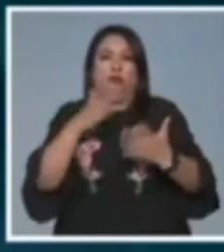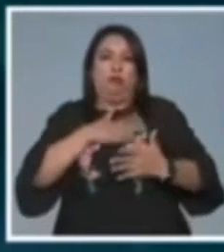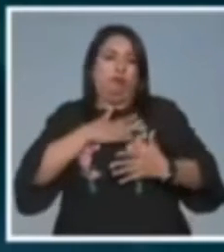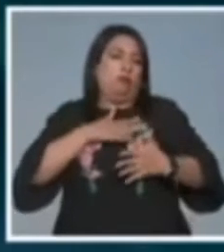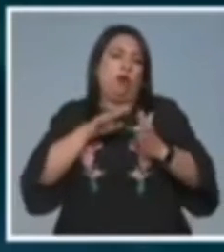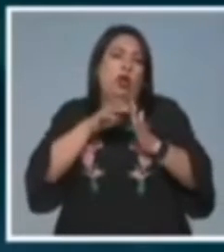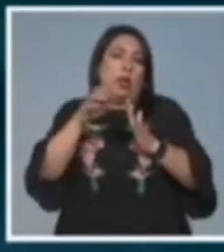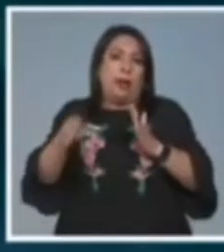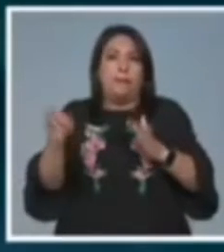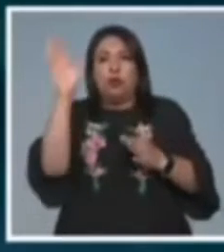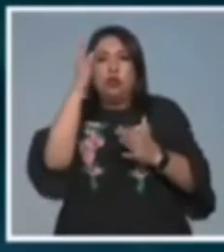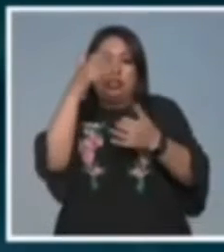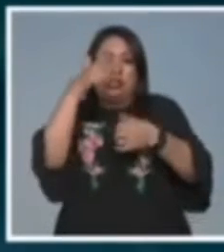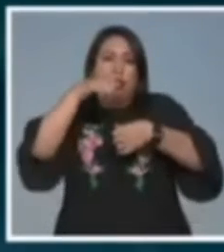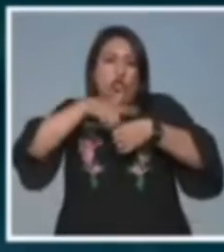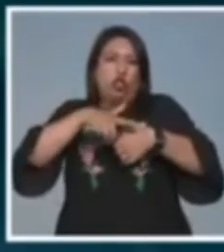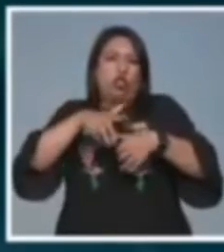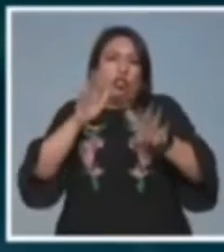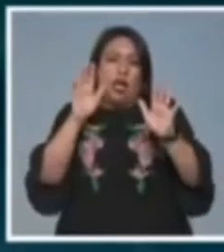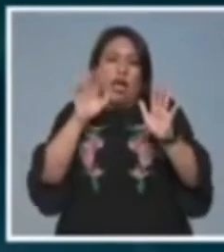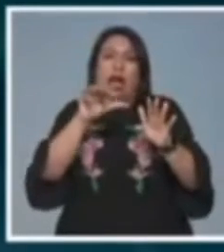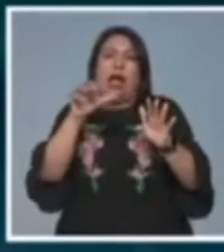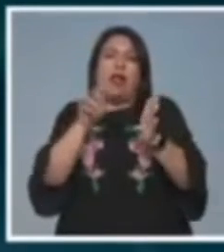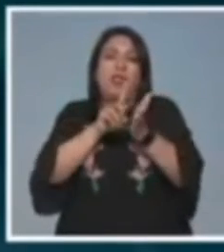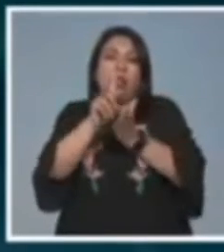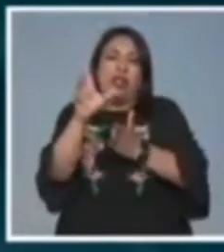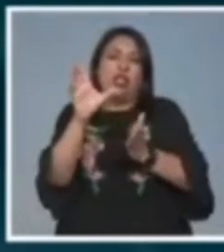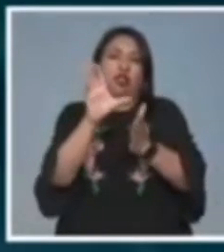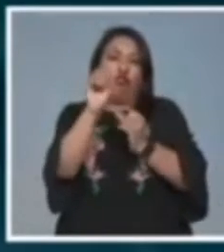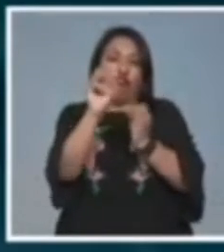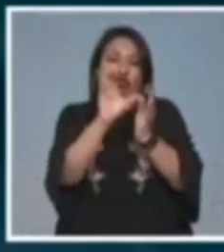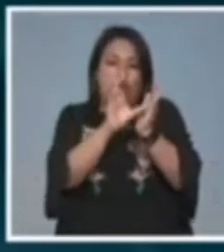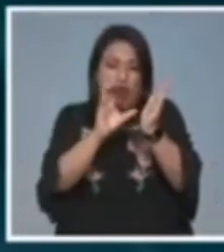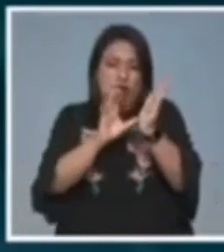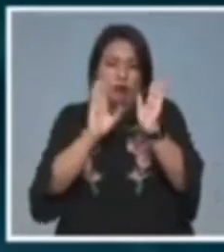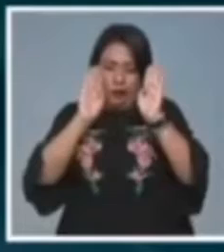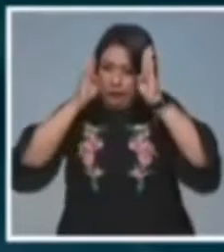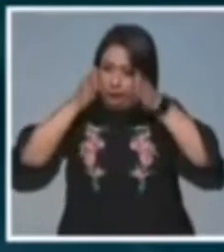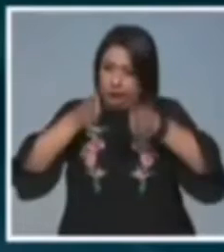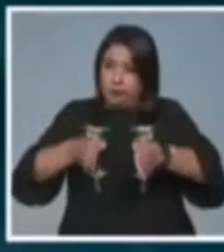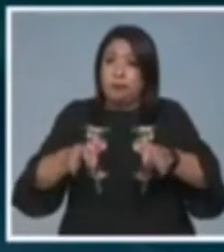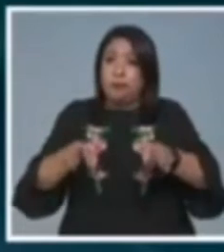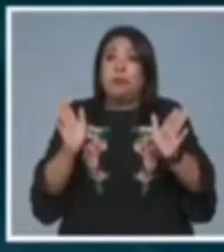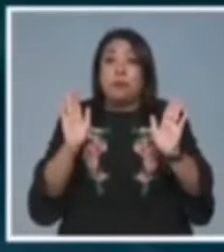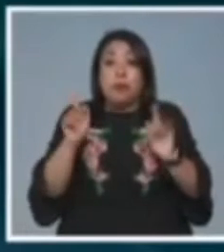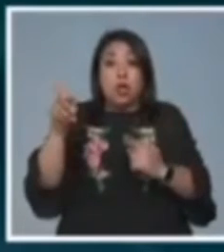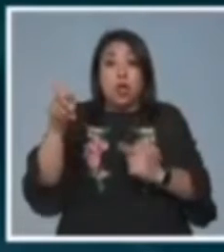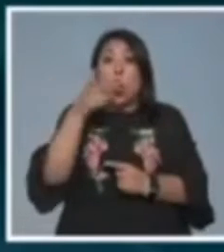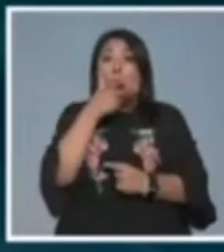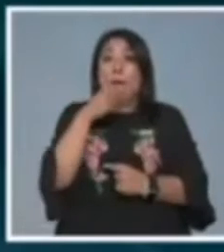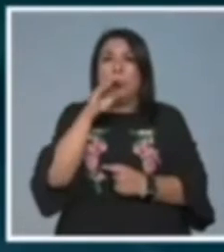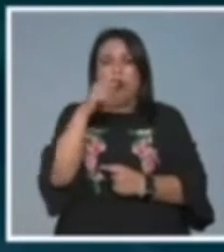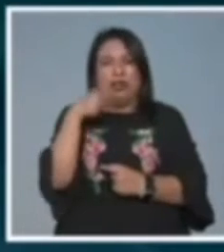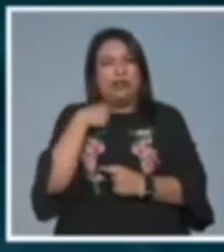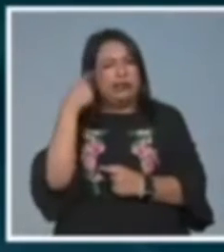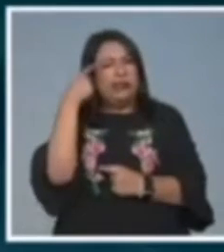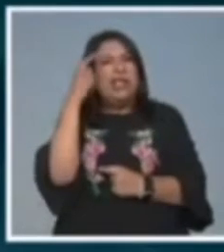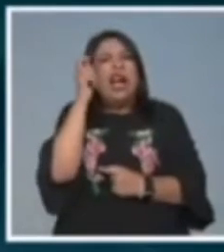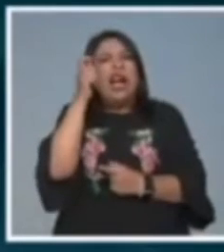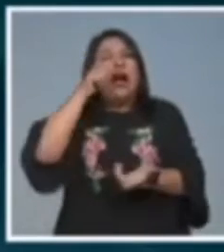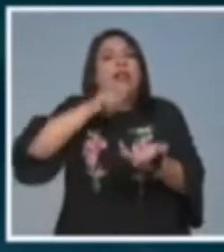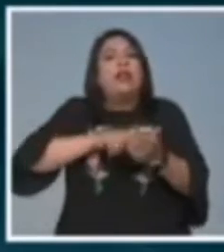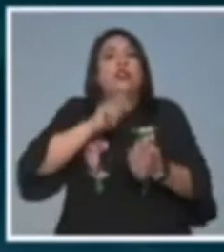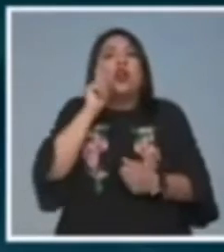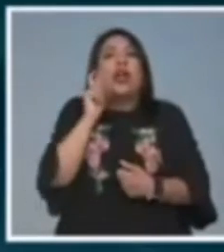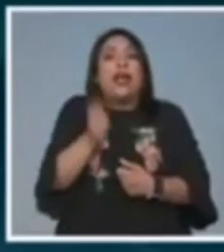como en mi caso a las ciencias sociales en particular al derecho constitucional en el ambiente y fuentes estaba dominada